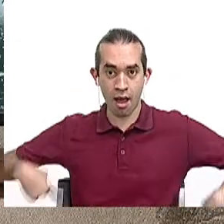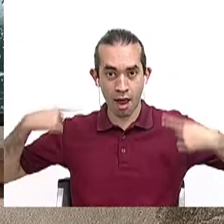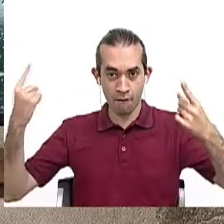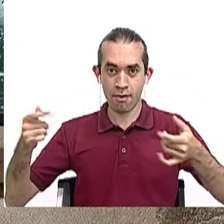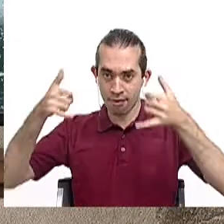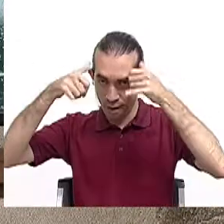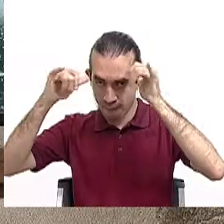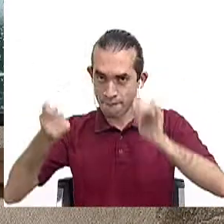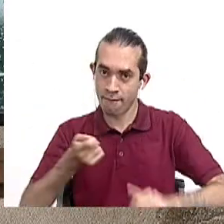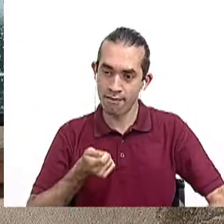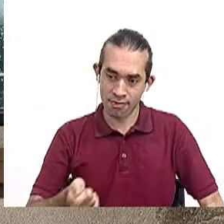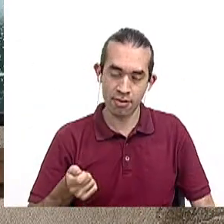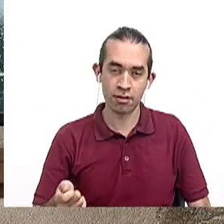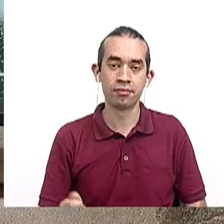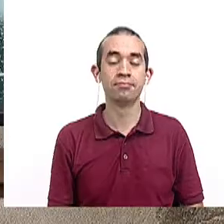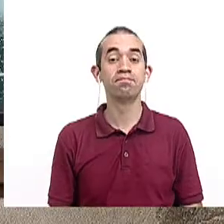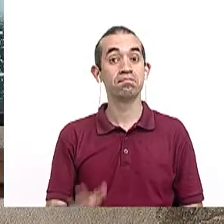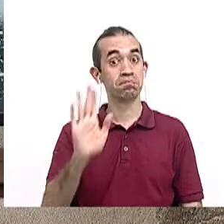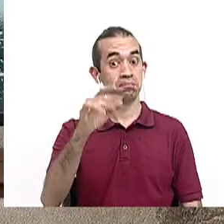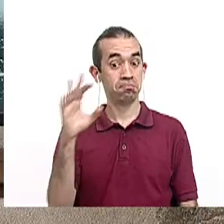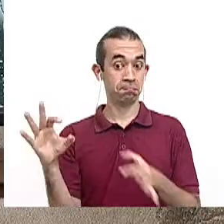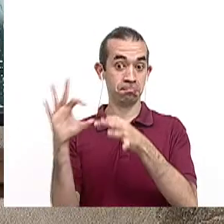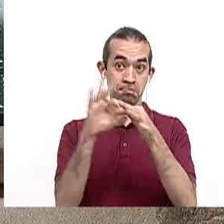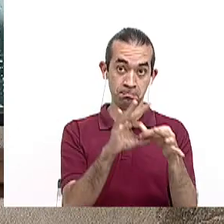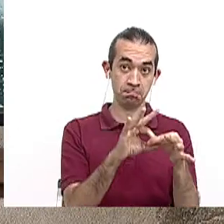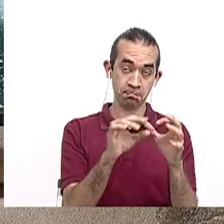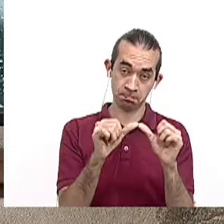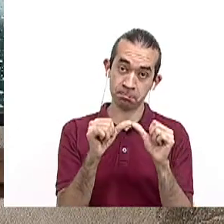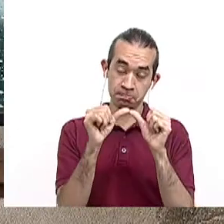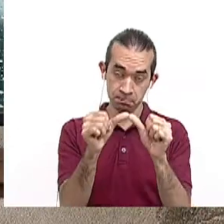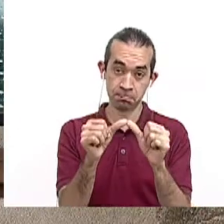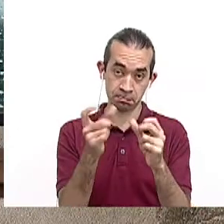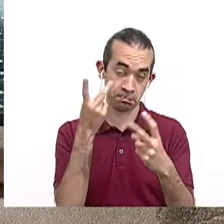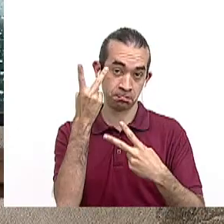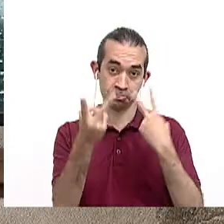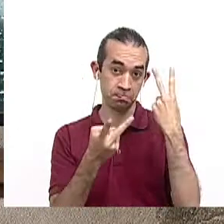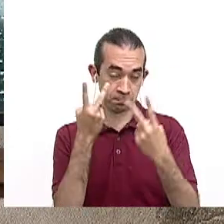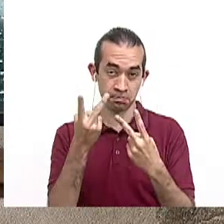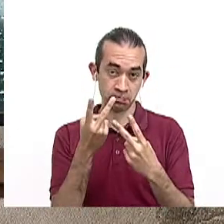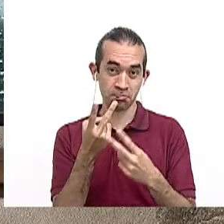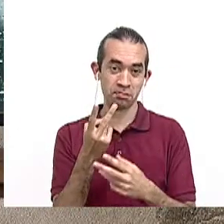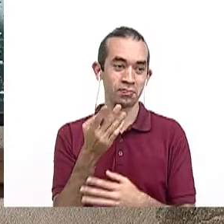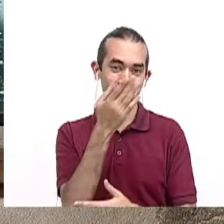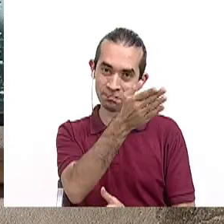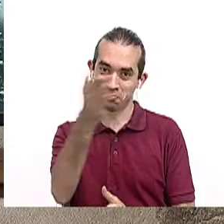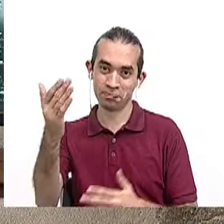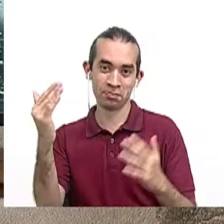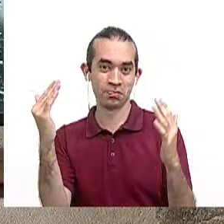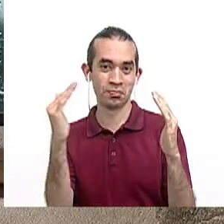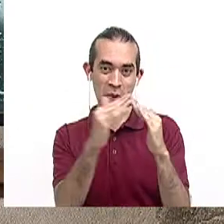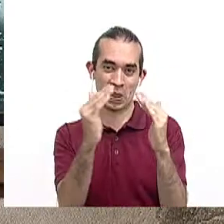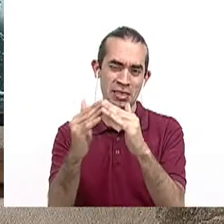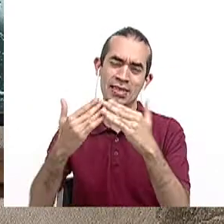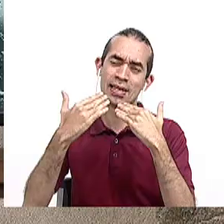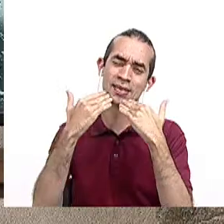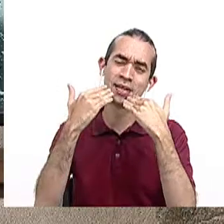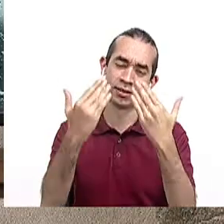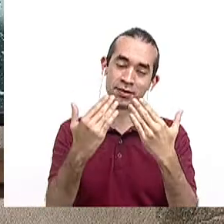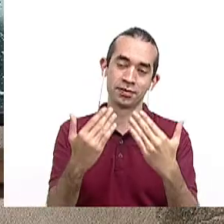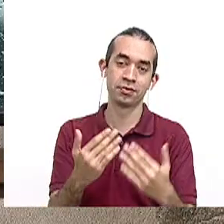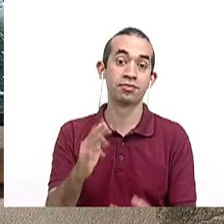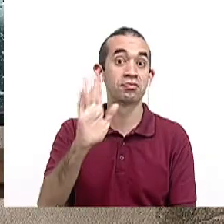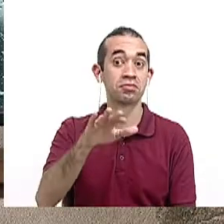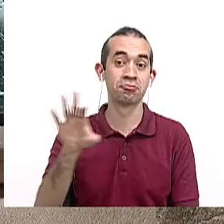Bueno, a propósito de conservar y a propósito de visitar sus hogares, lo cual agradecemos muchísimo, vamos a